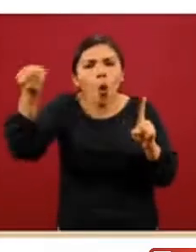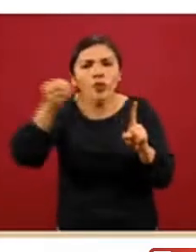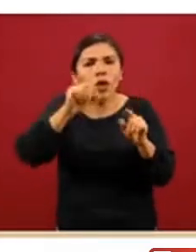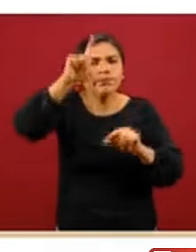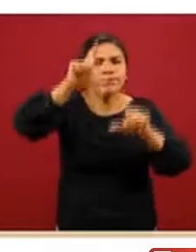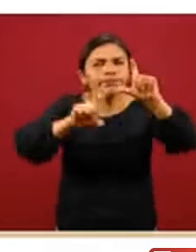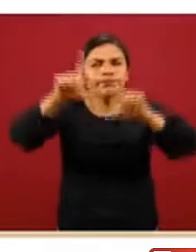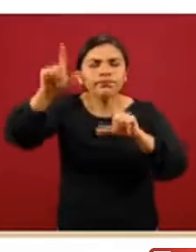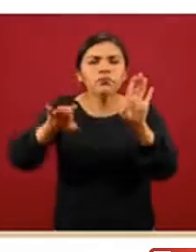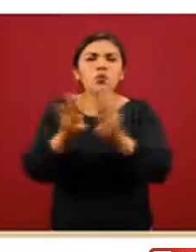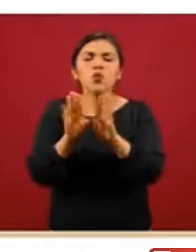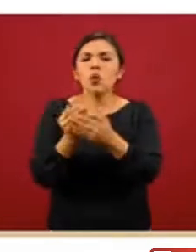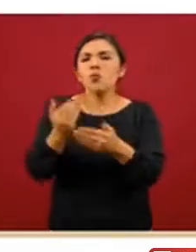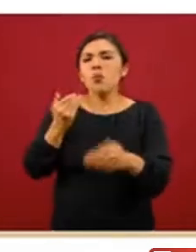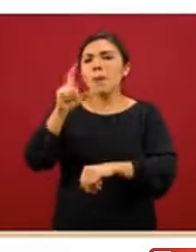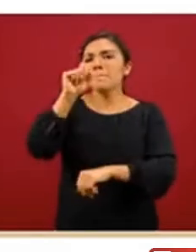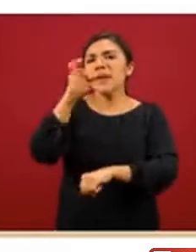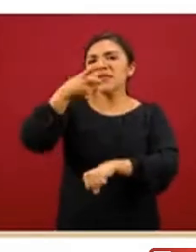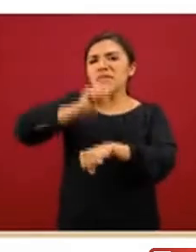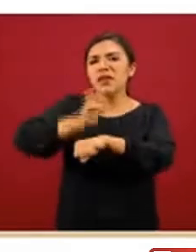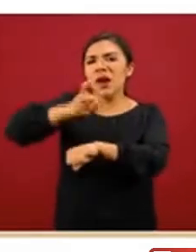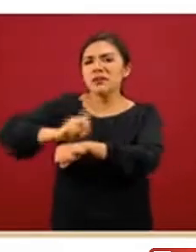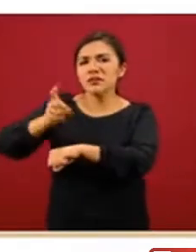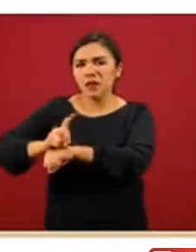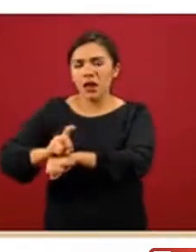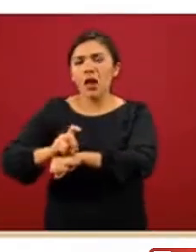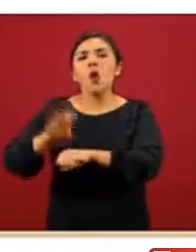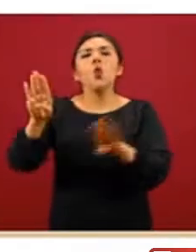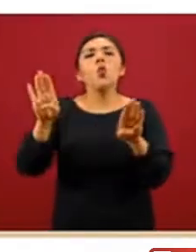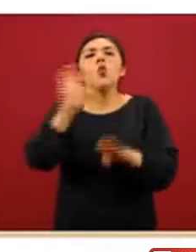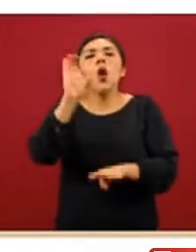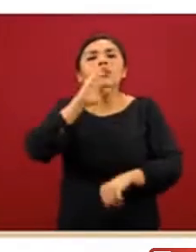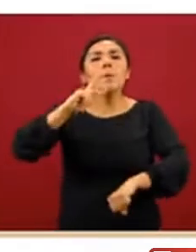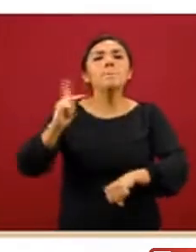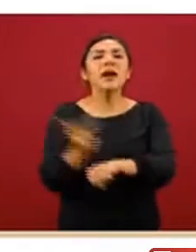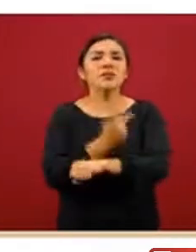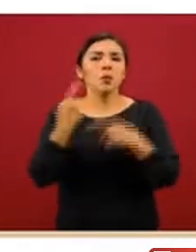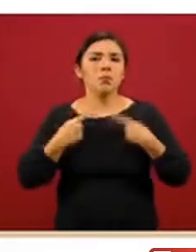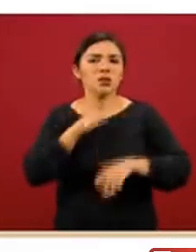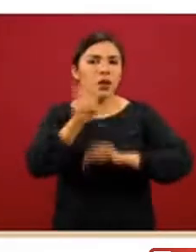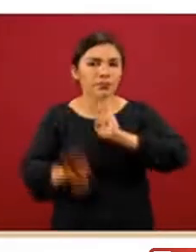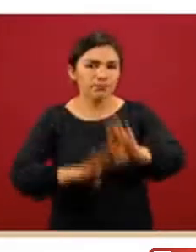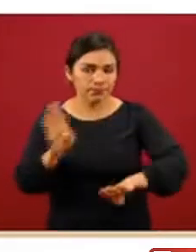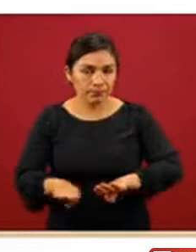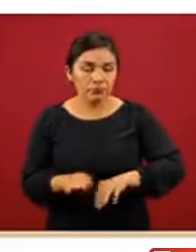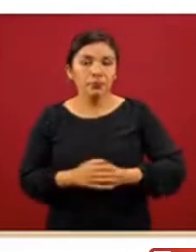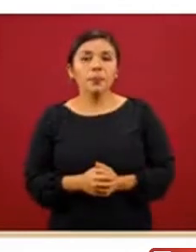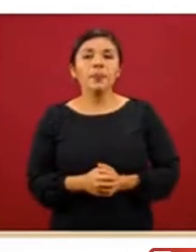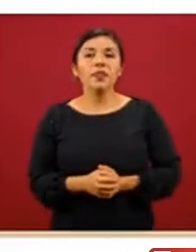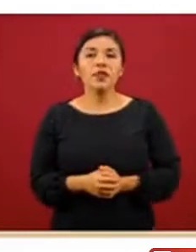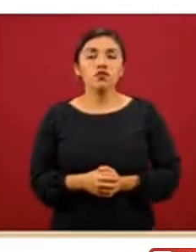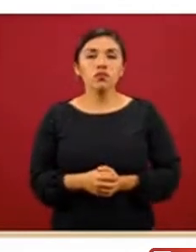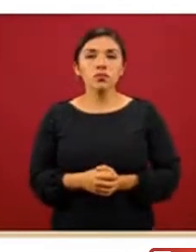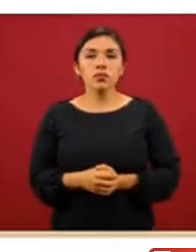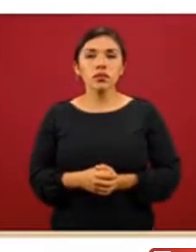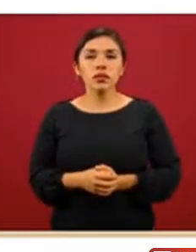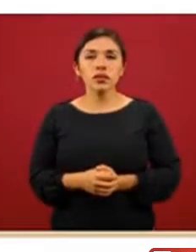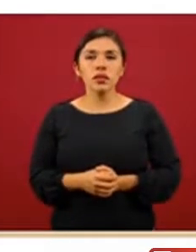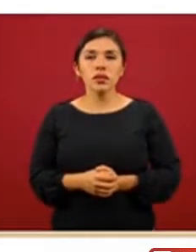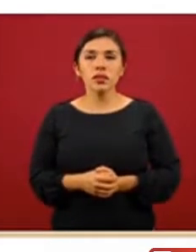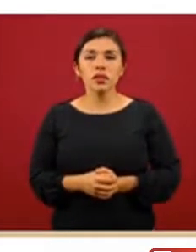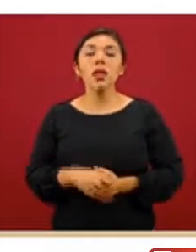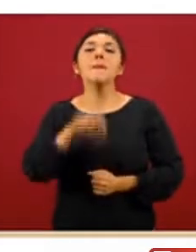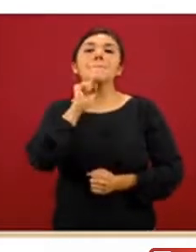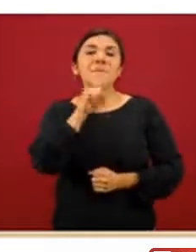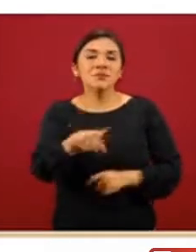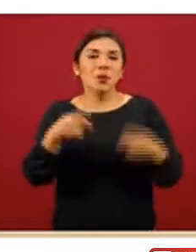prácticamente en los últimos 20 días de la ocurrencia de las mismas. Si vemos la siguiente diapositiva, son también las defunciones, pero